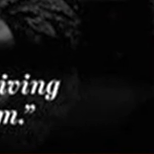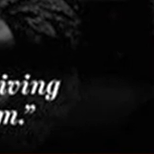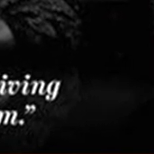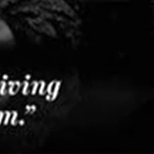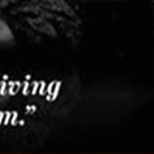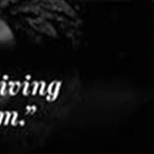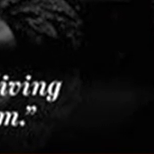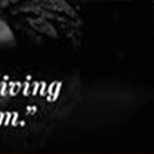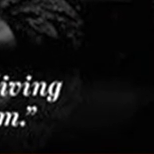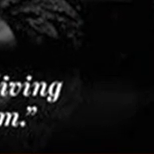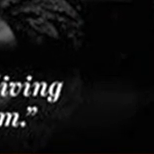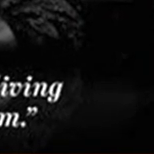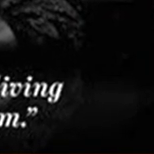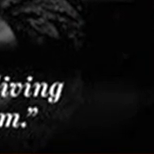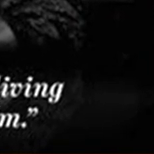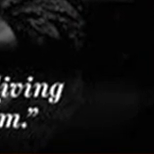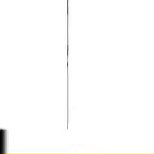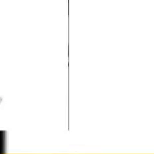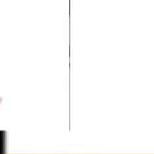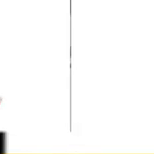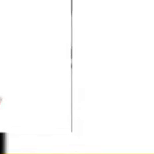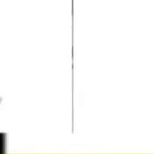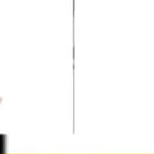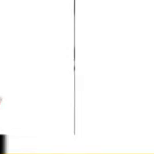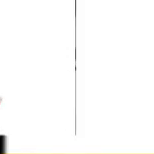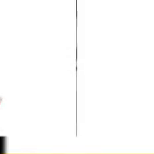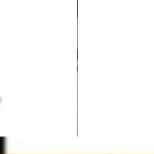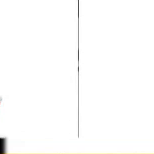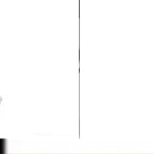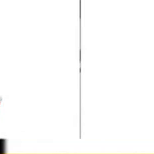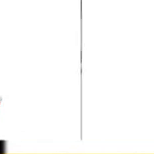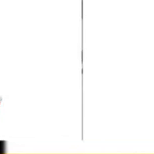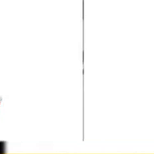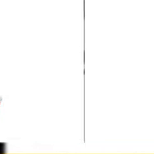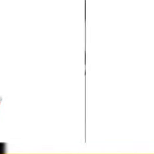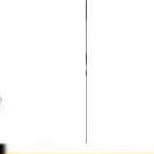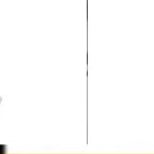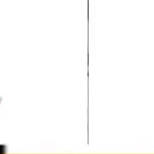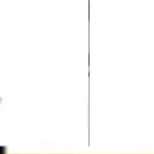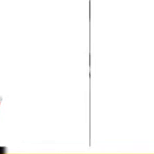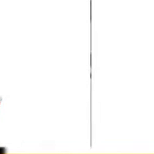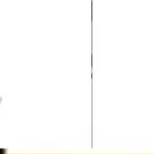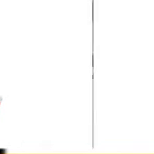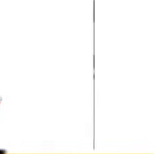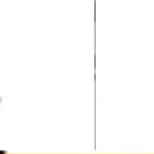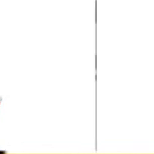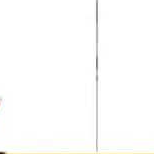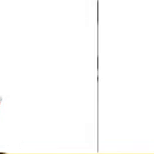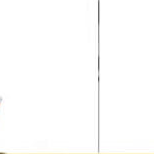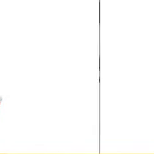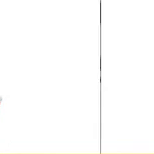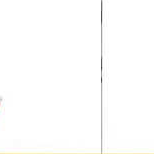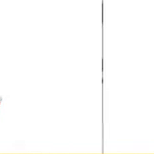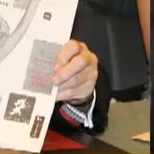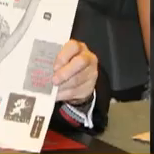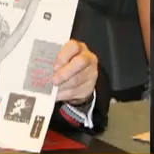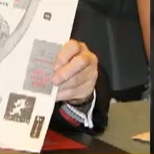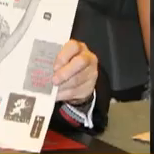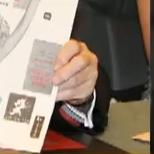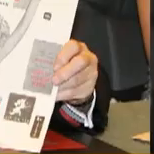un cierto estatus, no cayó en la pornografía, estrictamente hablando. Después de la pornografía se habló, aunque revolucionó